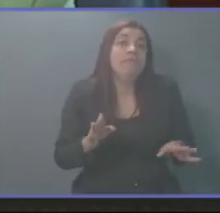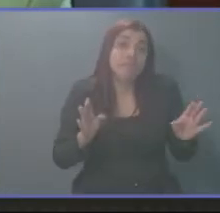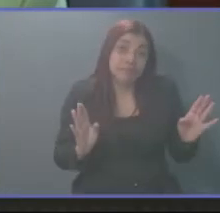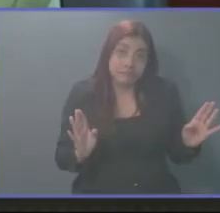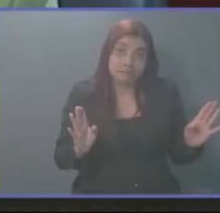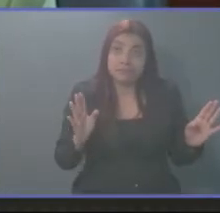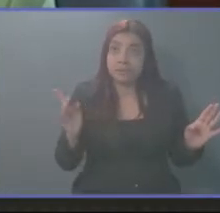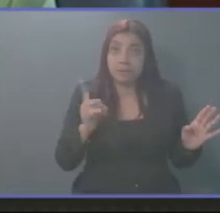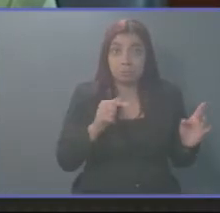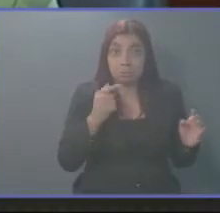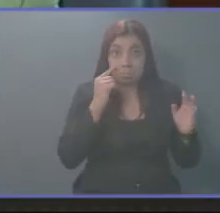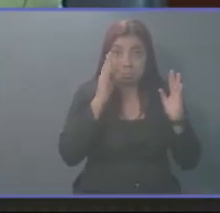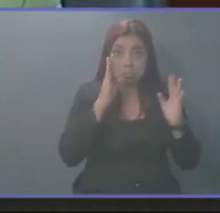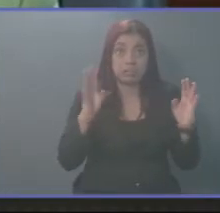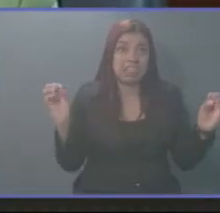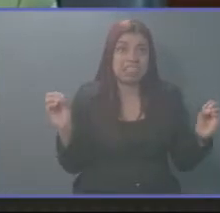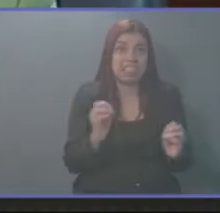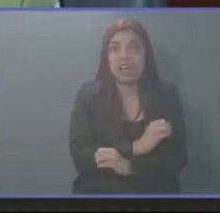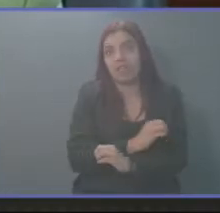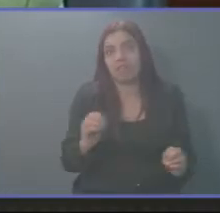eso, no se ha tenido nada.